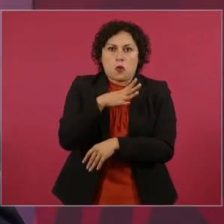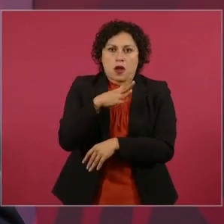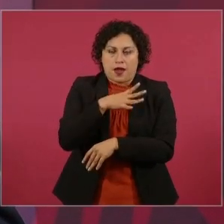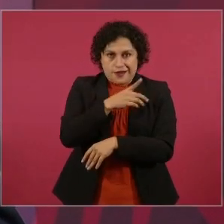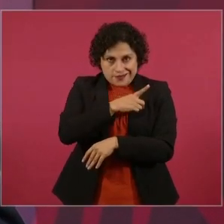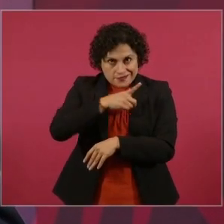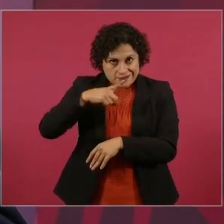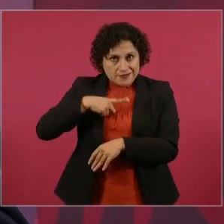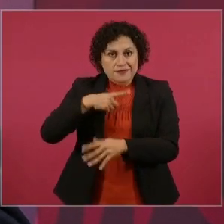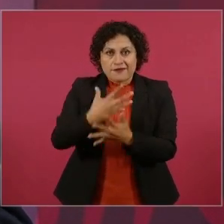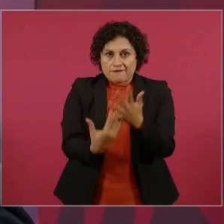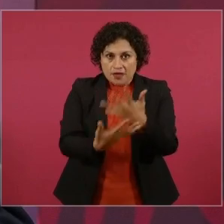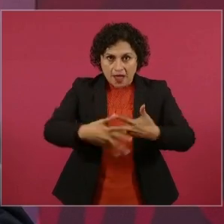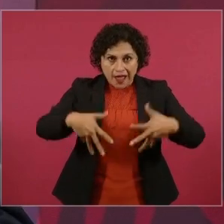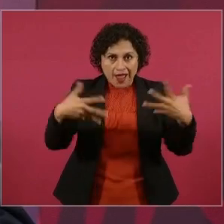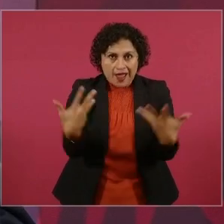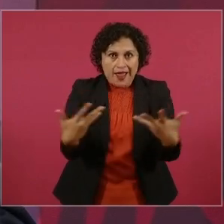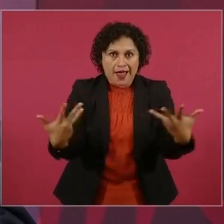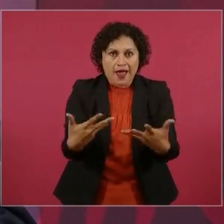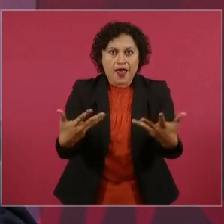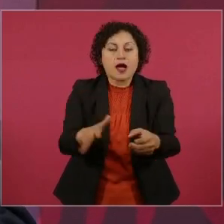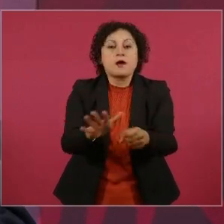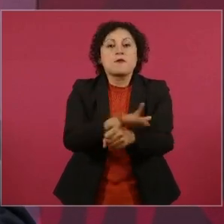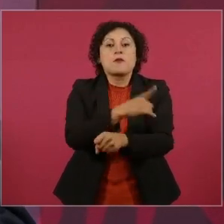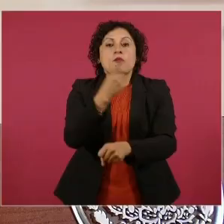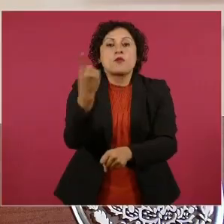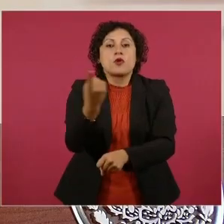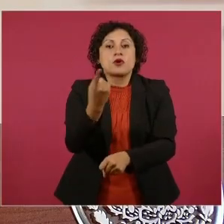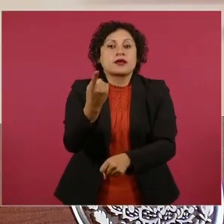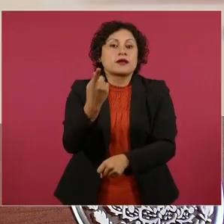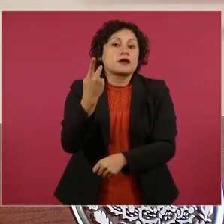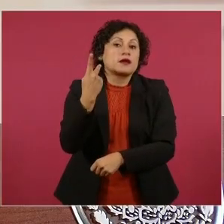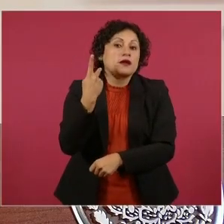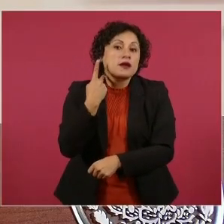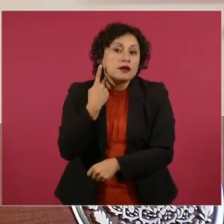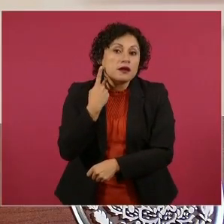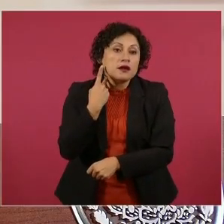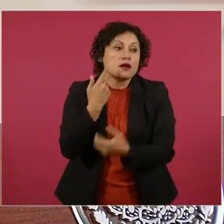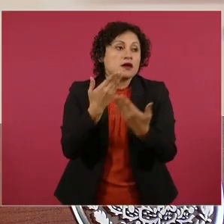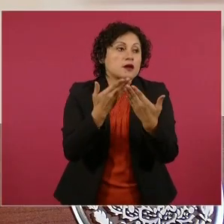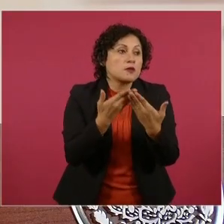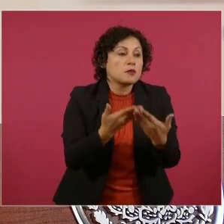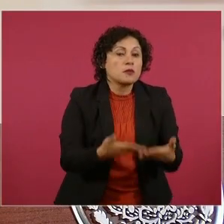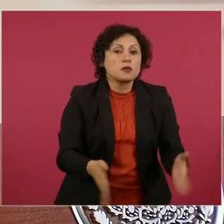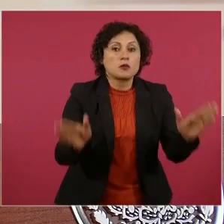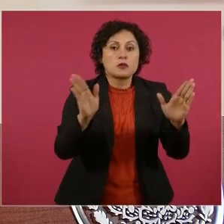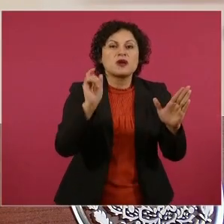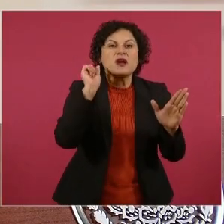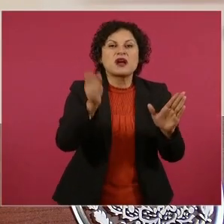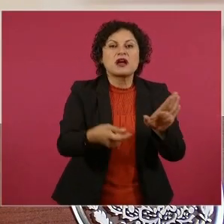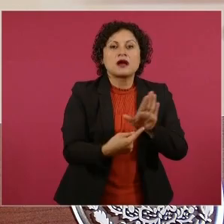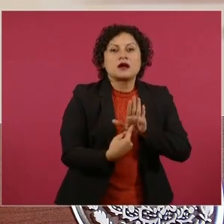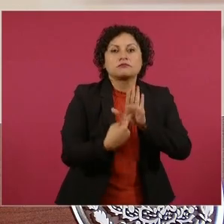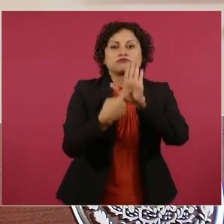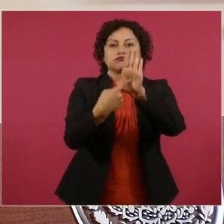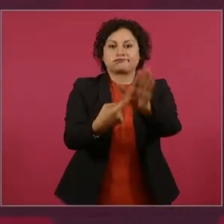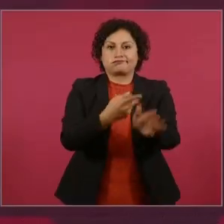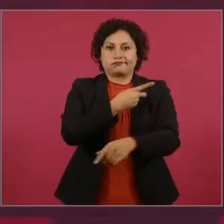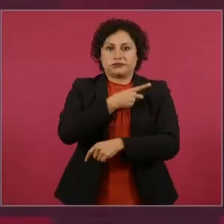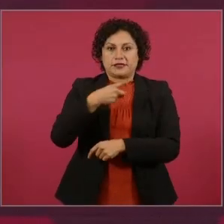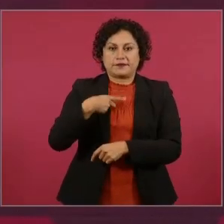vida pública sea cada vez más pública en el combate a la corrupción lo